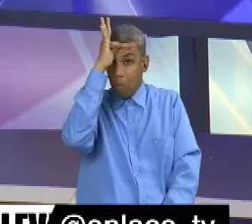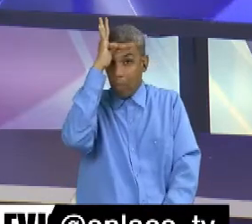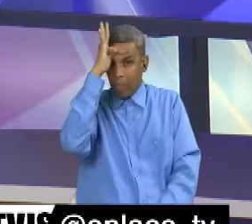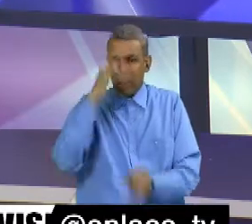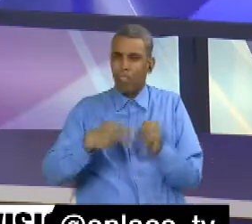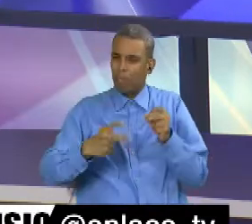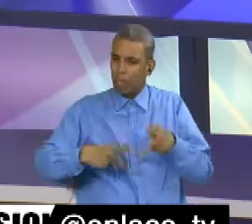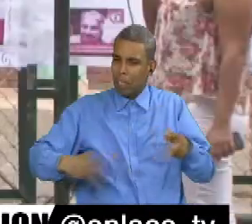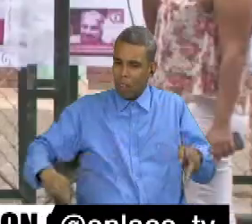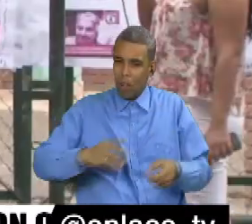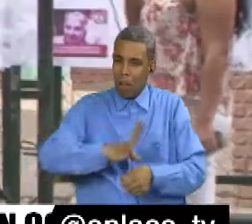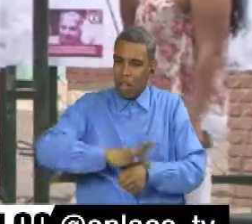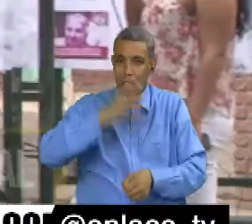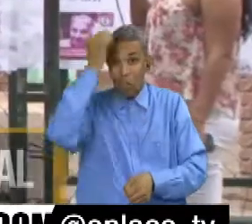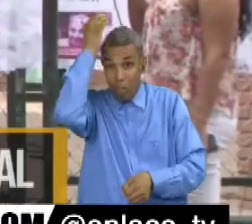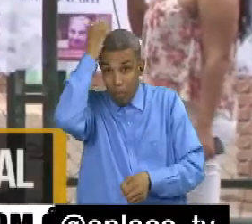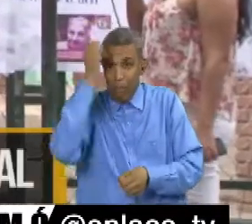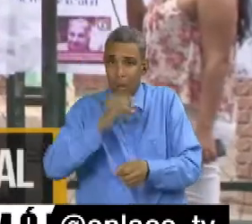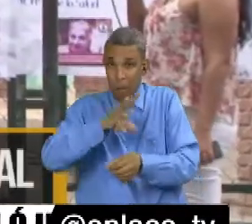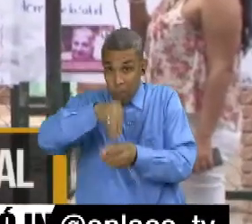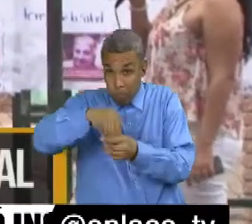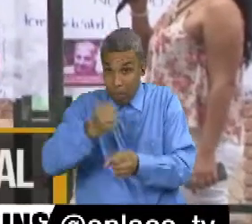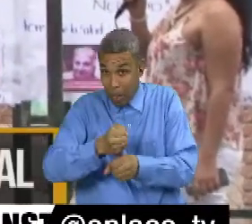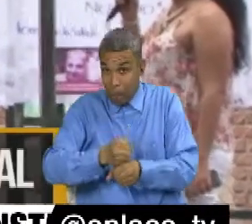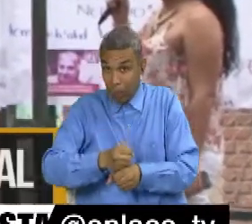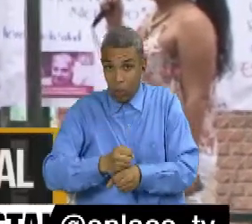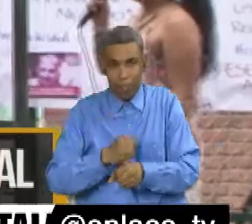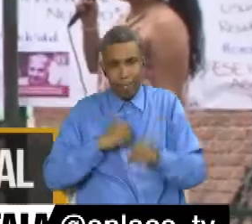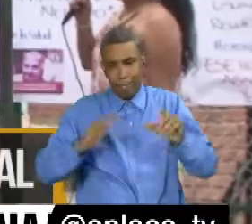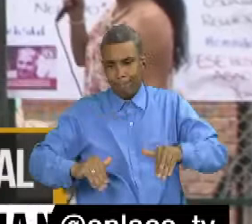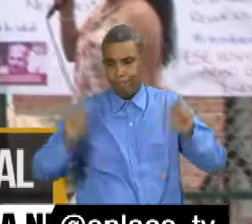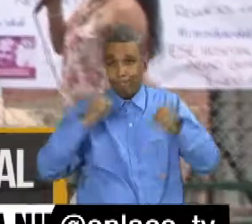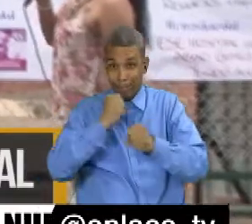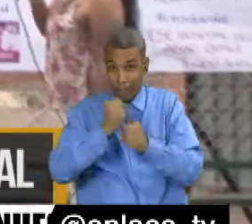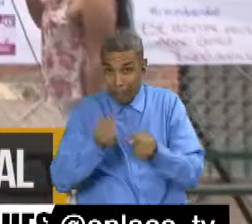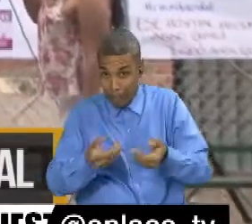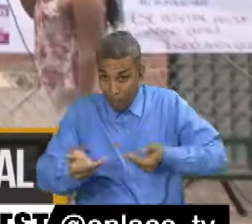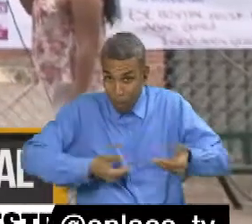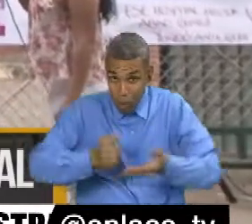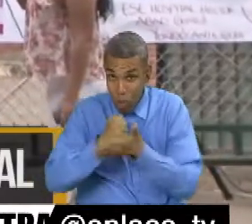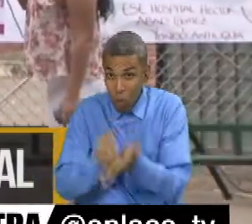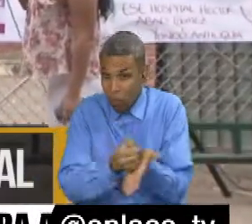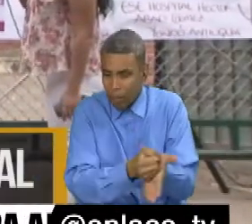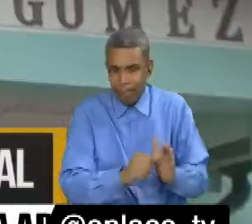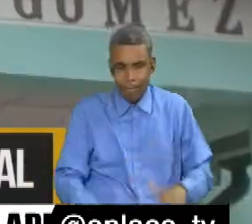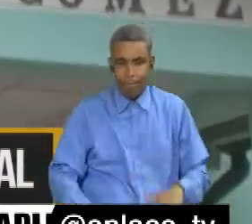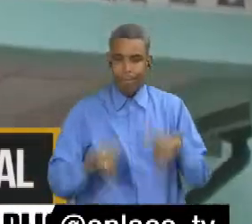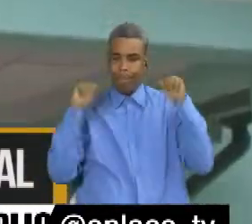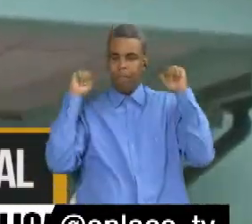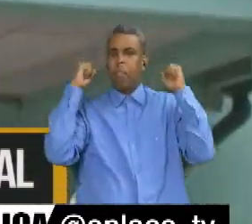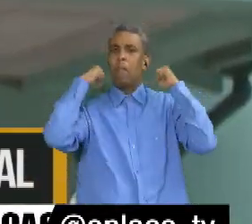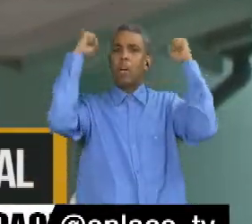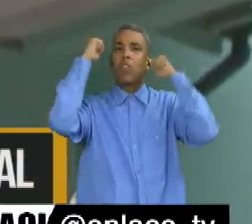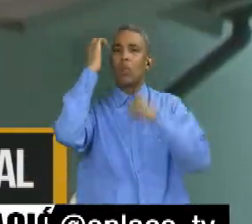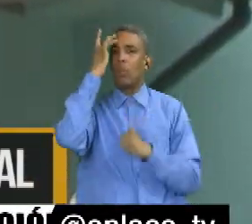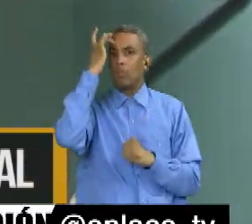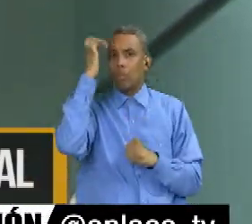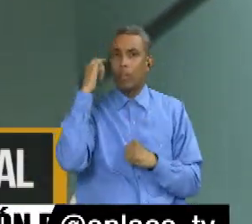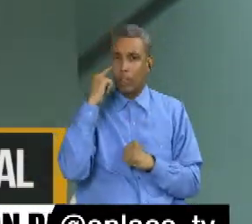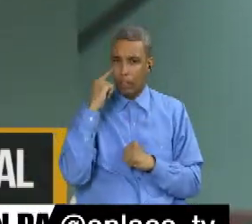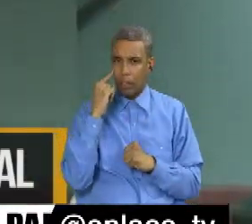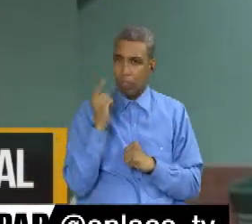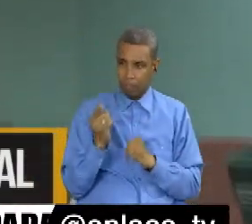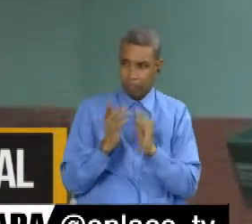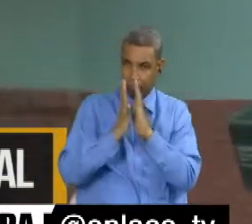cotidianas. Como difícil fue calificada por sus trabajadores la situación en el Hospital Héctor Abad Gómez